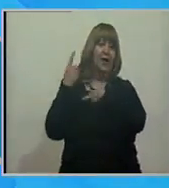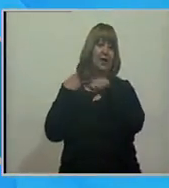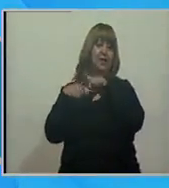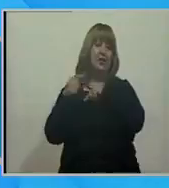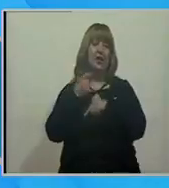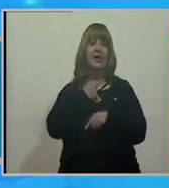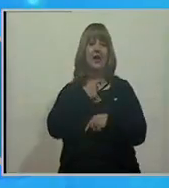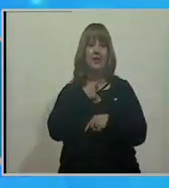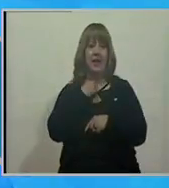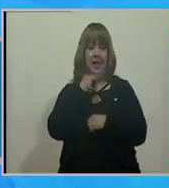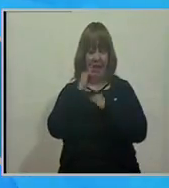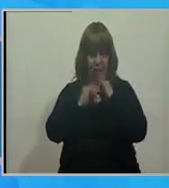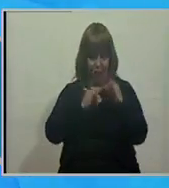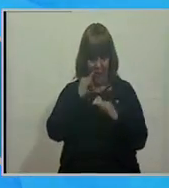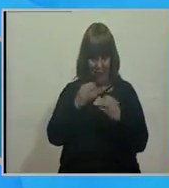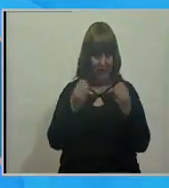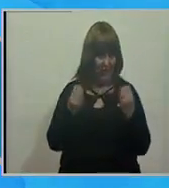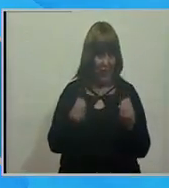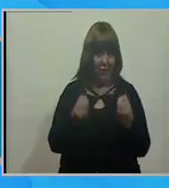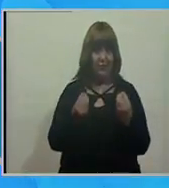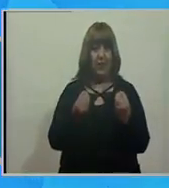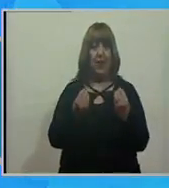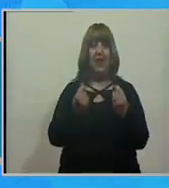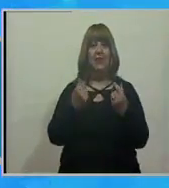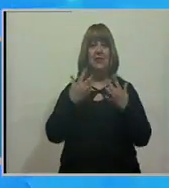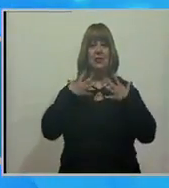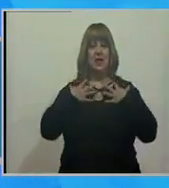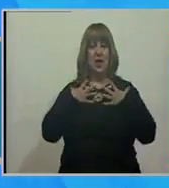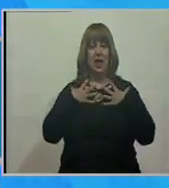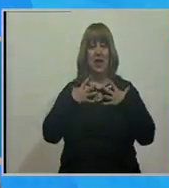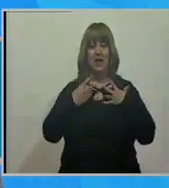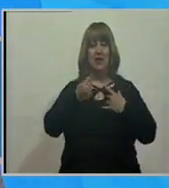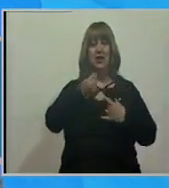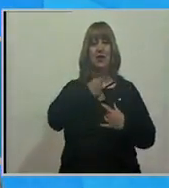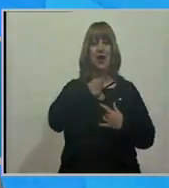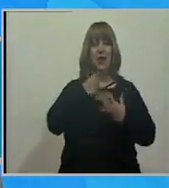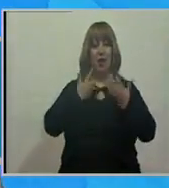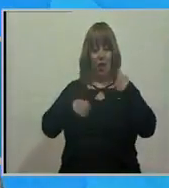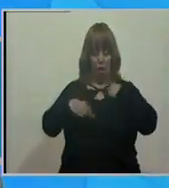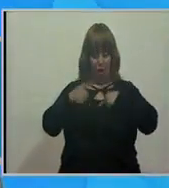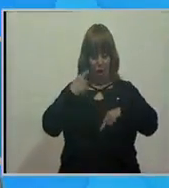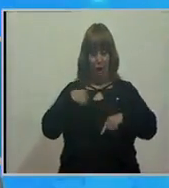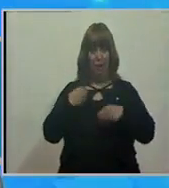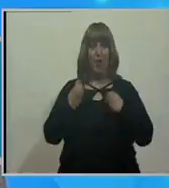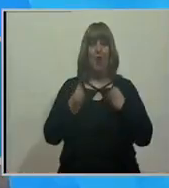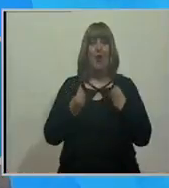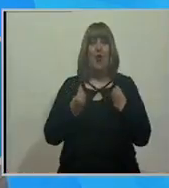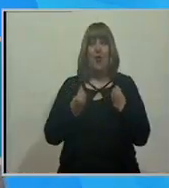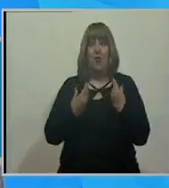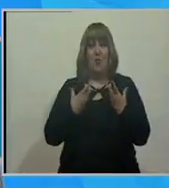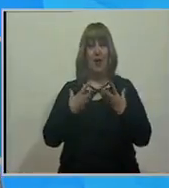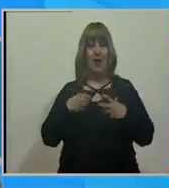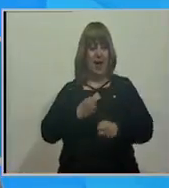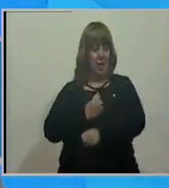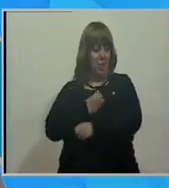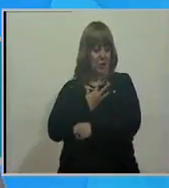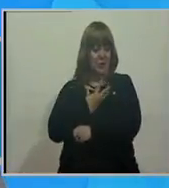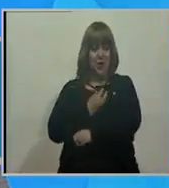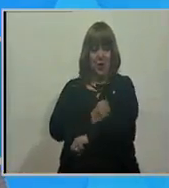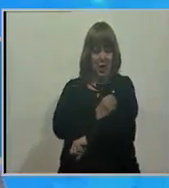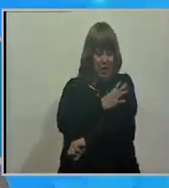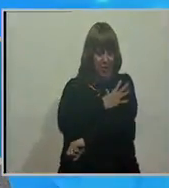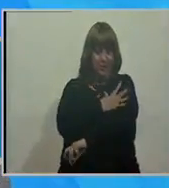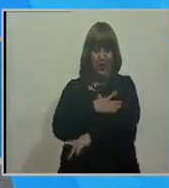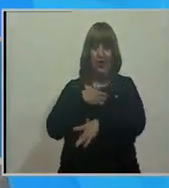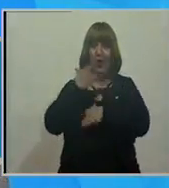contar. Ajá. Entonces es esto de pasarlo por el cuerpo a lo que quiero contar, cómo lo voy a contar, qué emociones siento al contarla, y